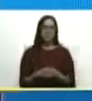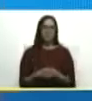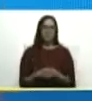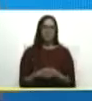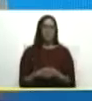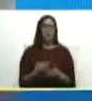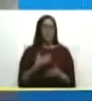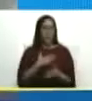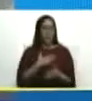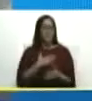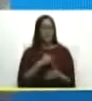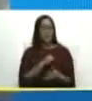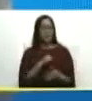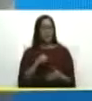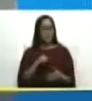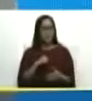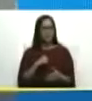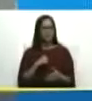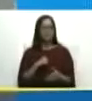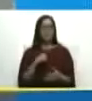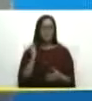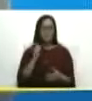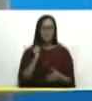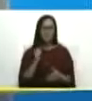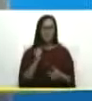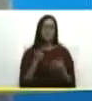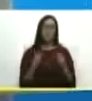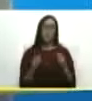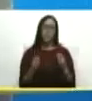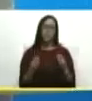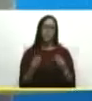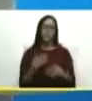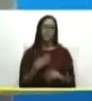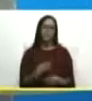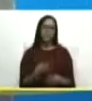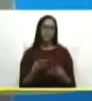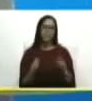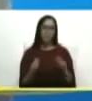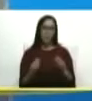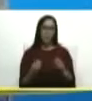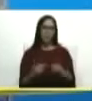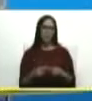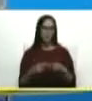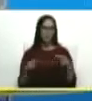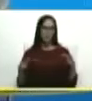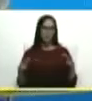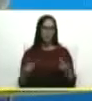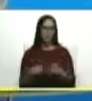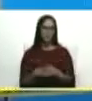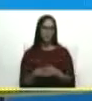Para mí, en lo personal, ha sido una tarea muy, muy interesante, muy enriquecedora, porque además,